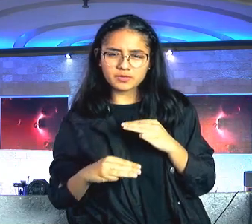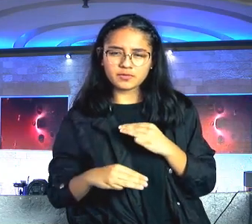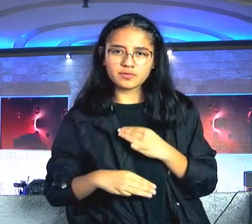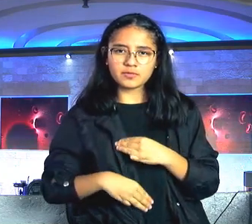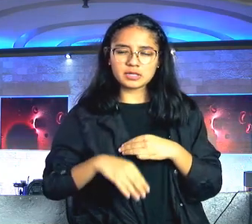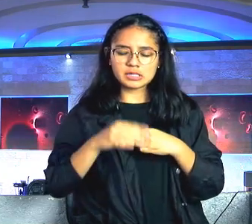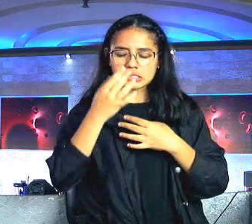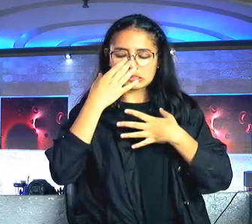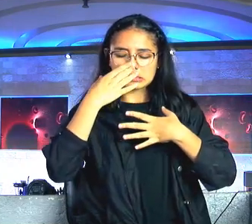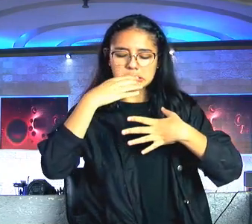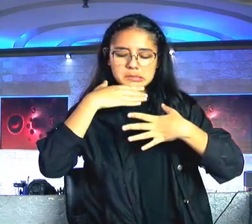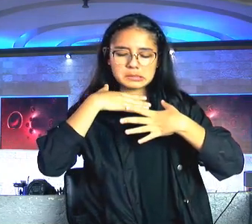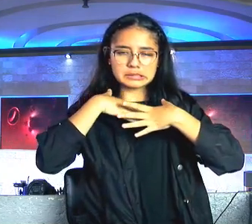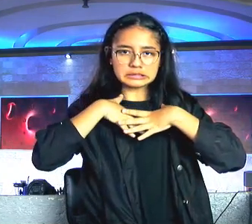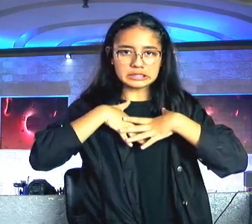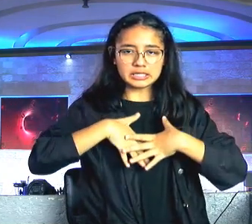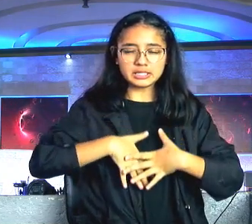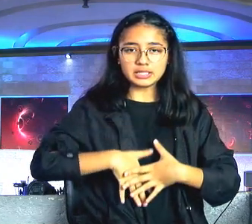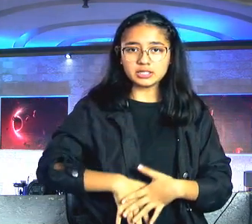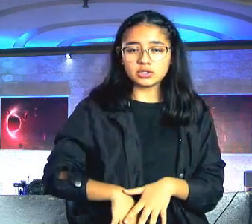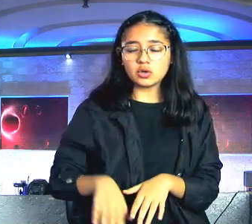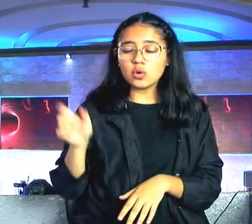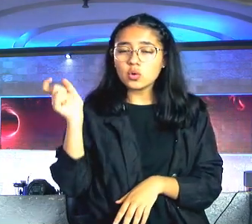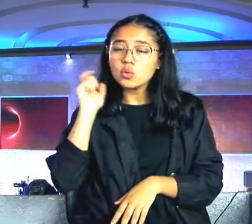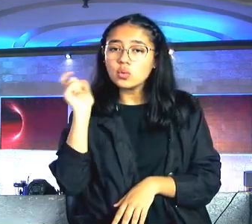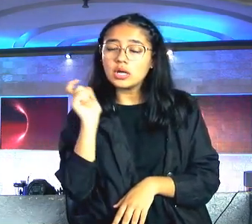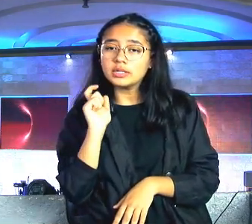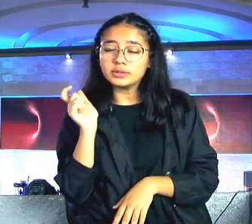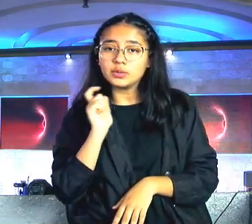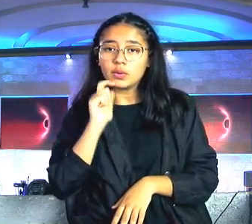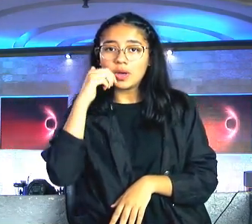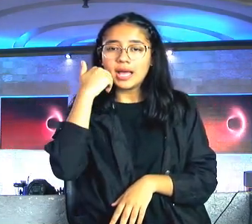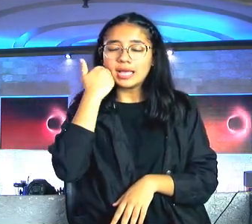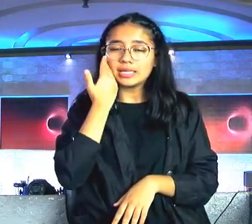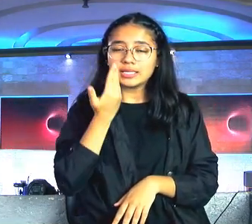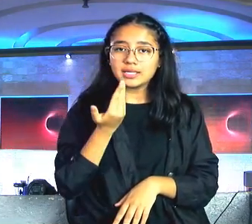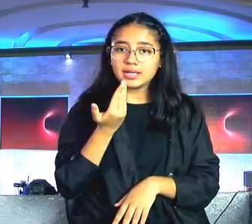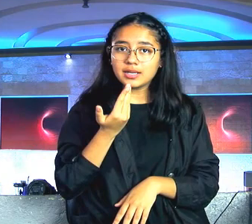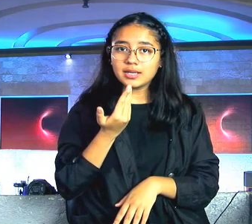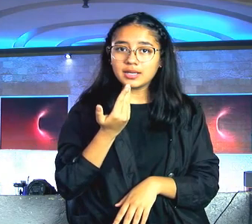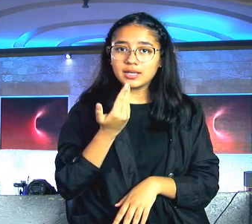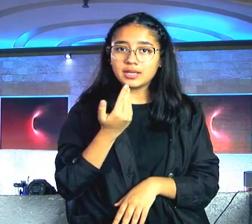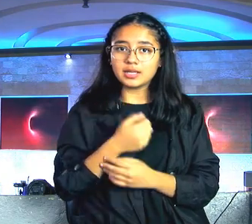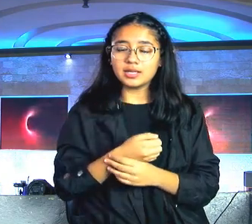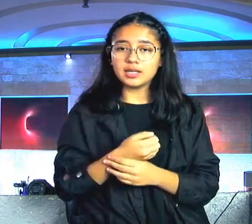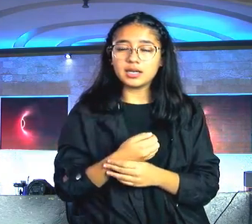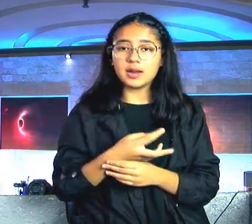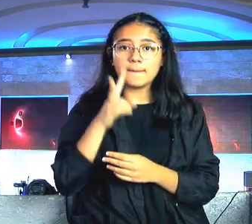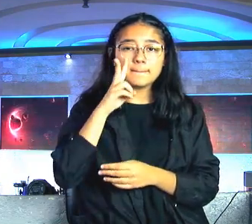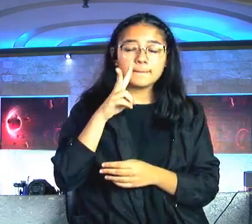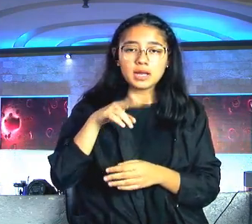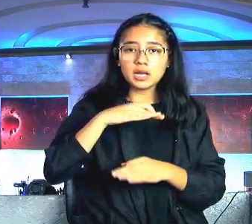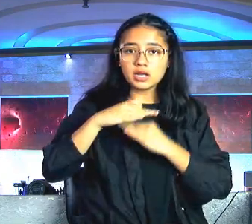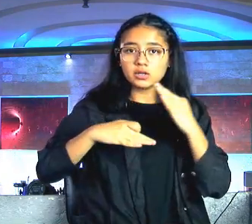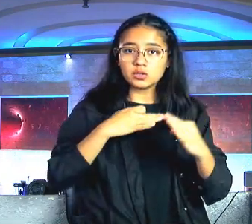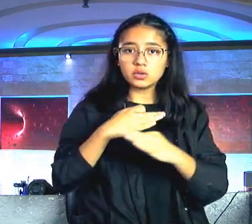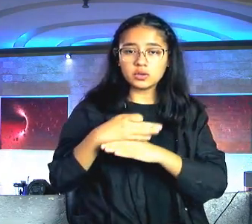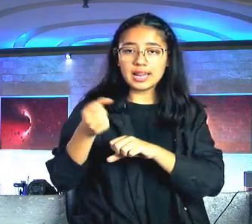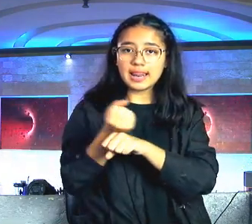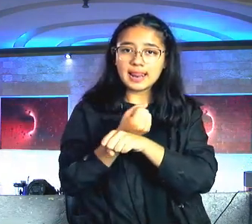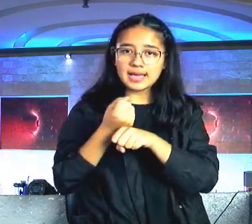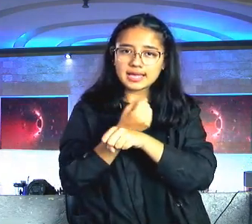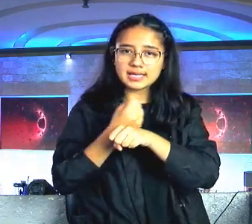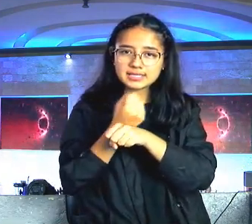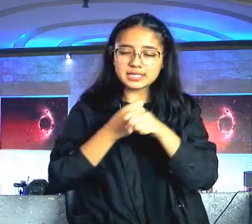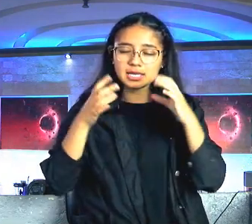en el estómago, o cuando quieren hacer una revisión del sistema circulatorio y